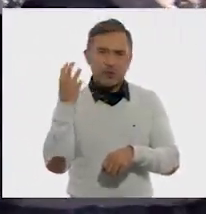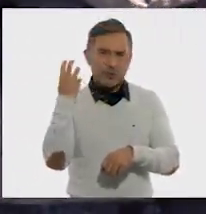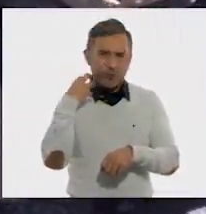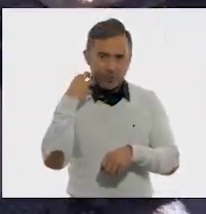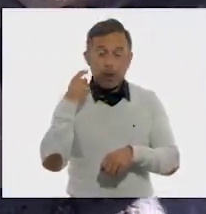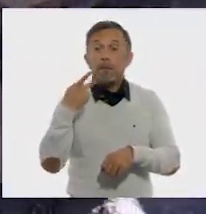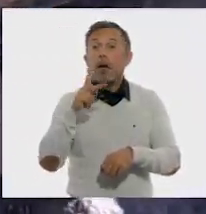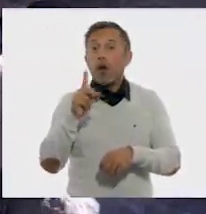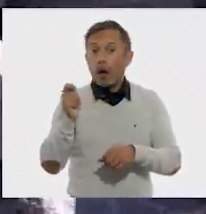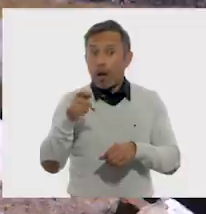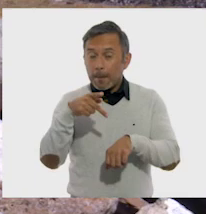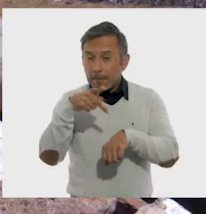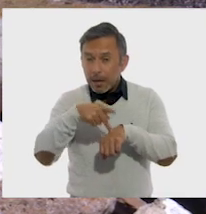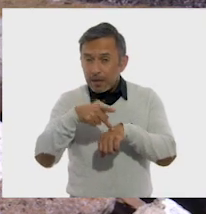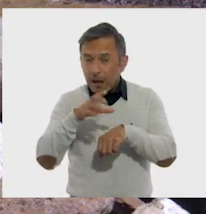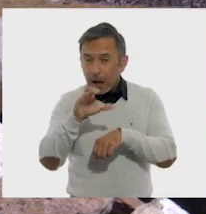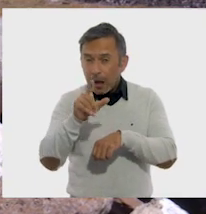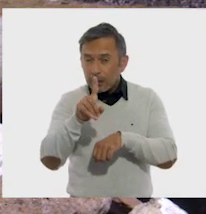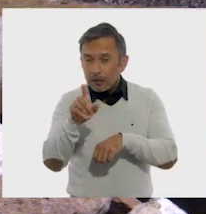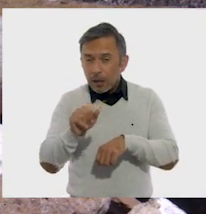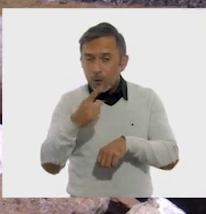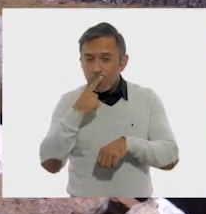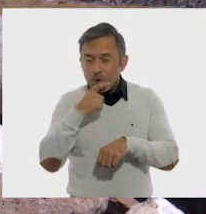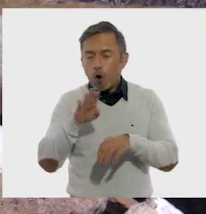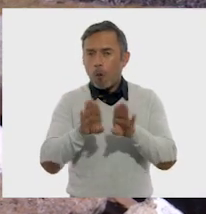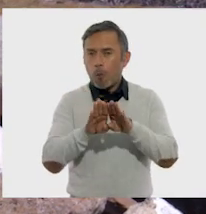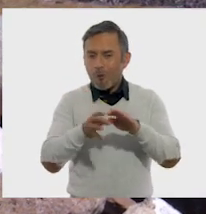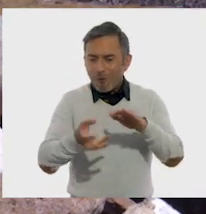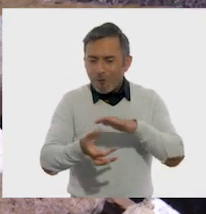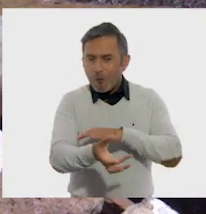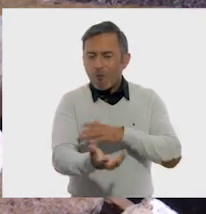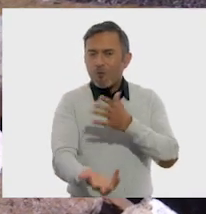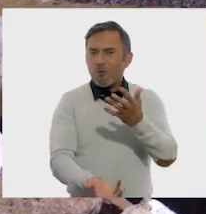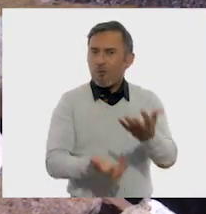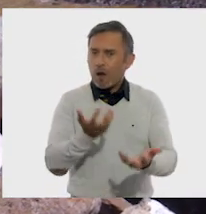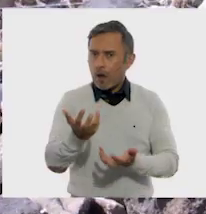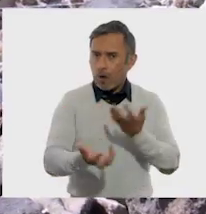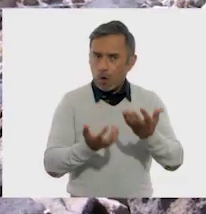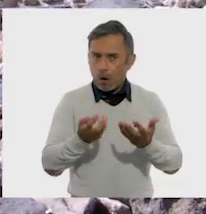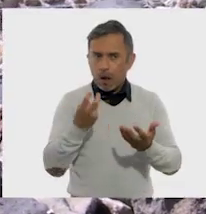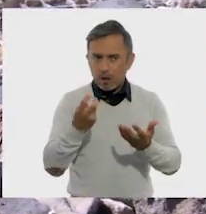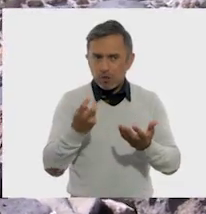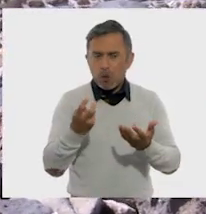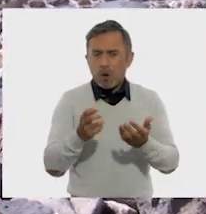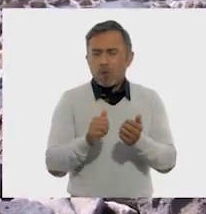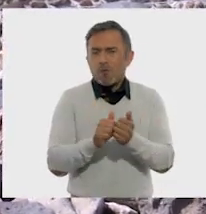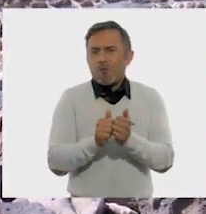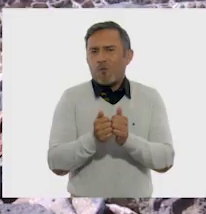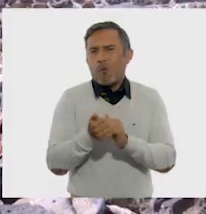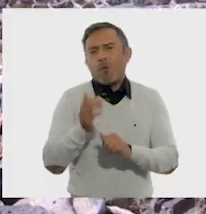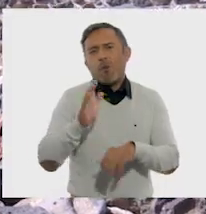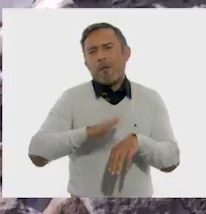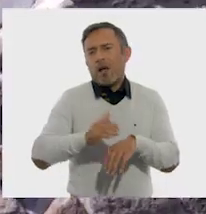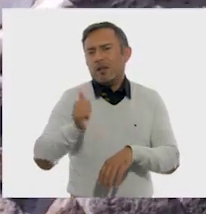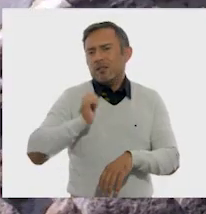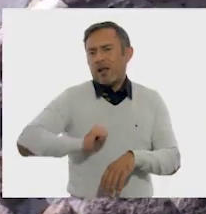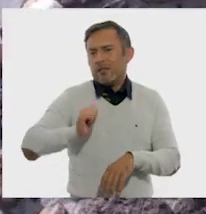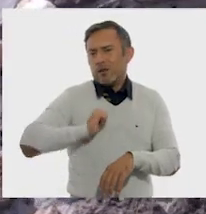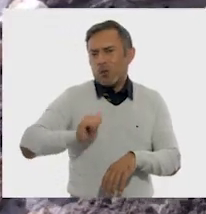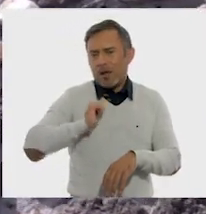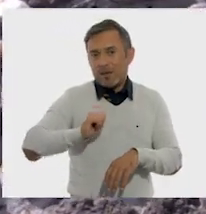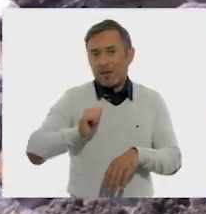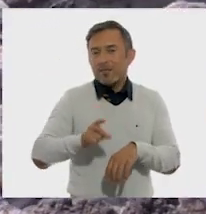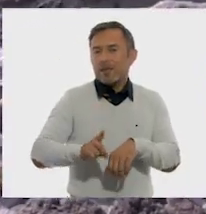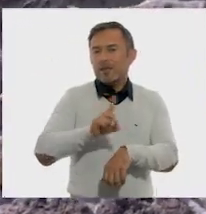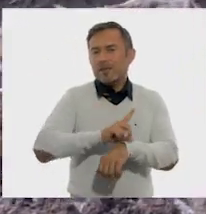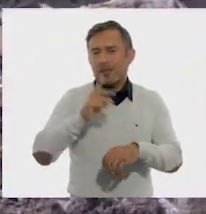caso particular de las calizas las llegaron a someter al fuego, y afortunadamente, bueno, esto es una tradición que viene muy antigua, incluso desde época teotihuacana, se